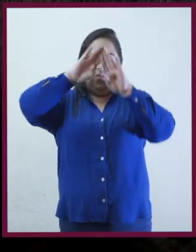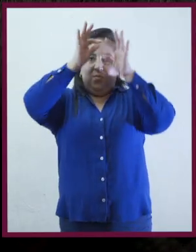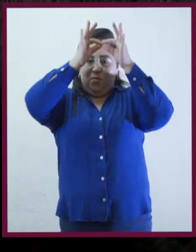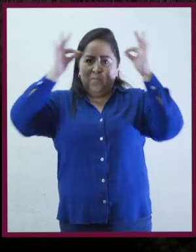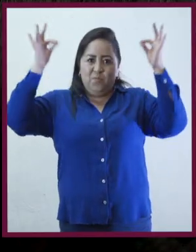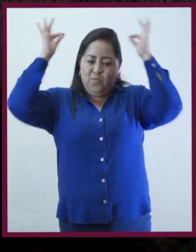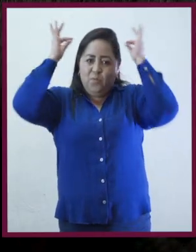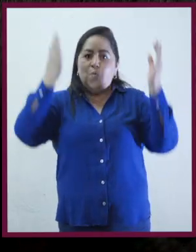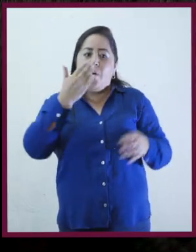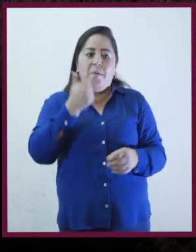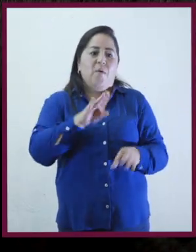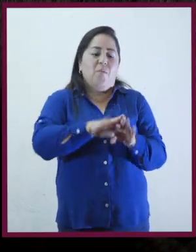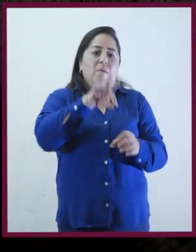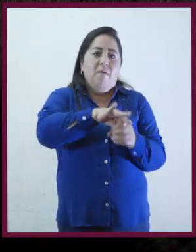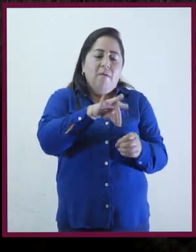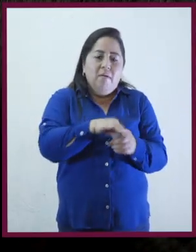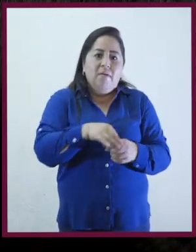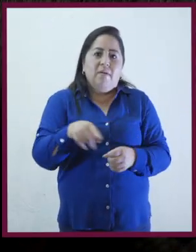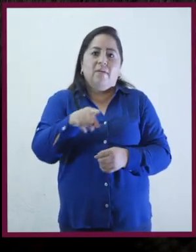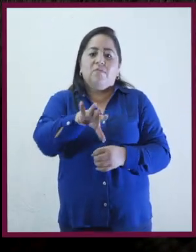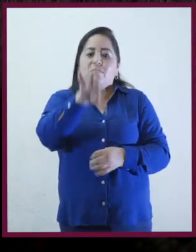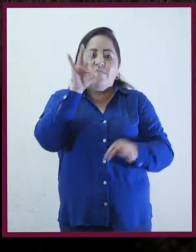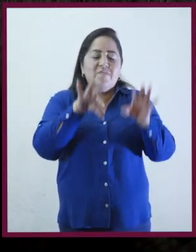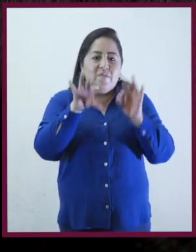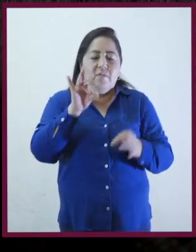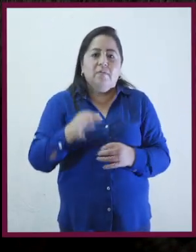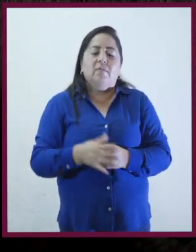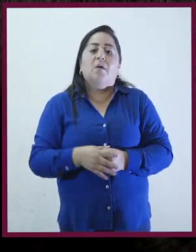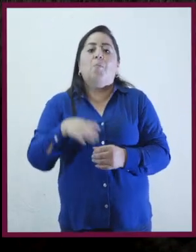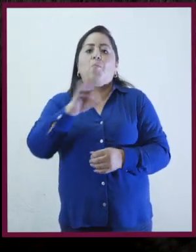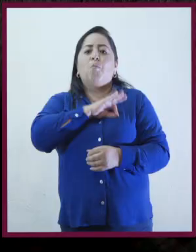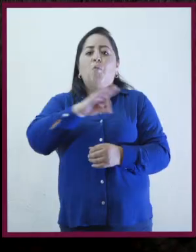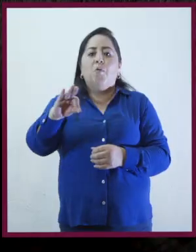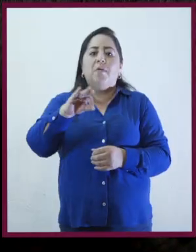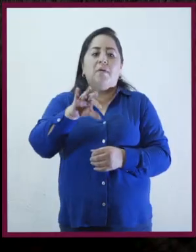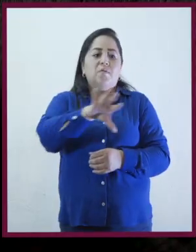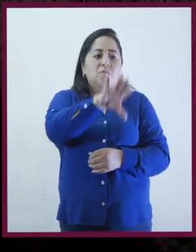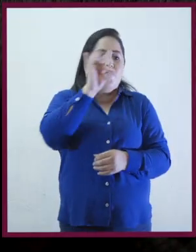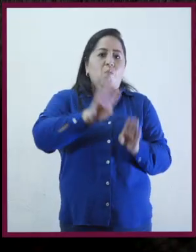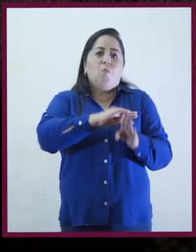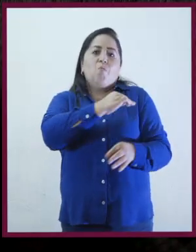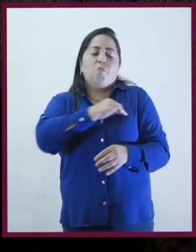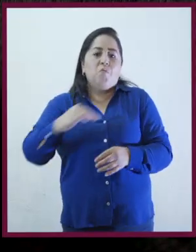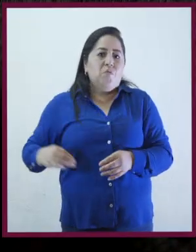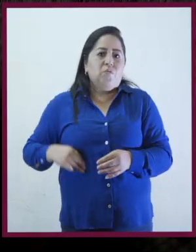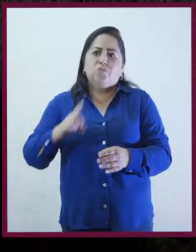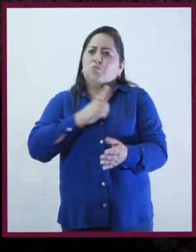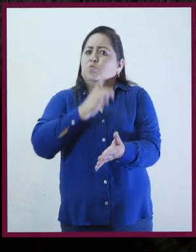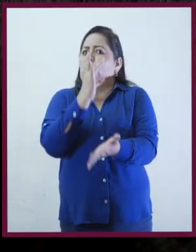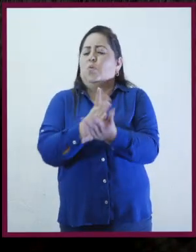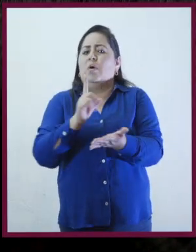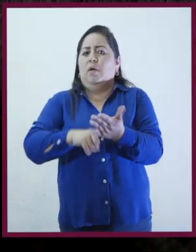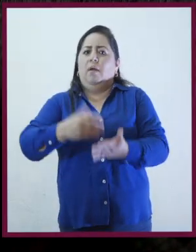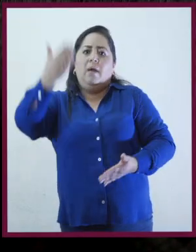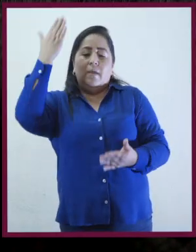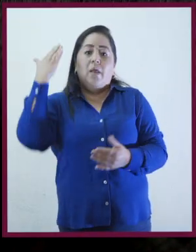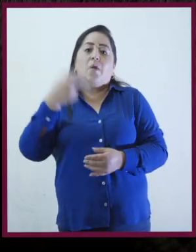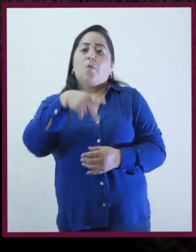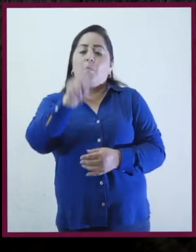haber elecciones, estaban pensada que podía haber elecciones municipales, pero nada más.